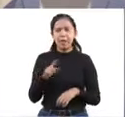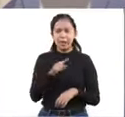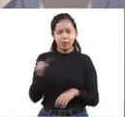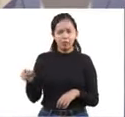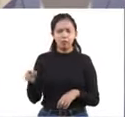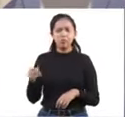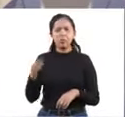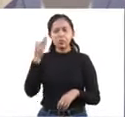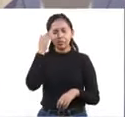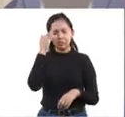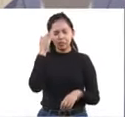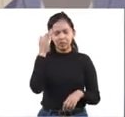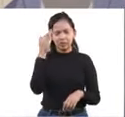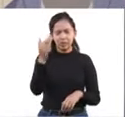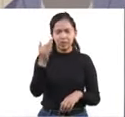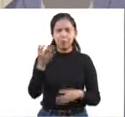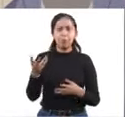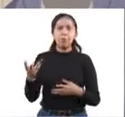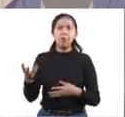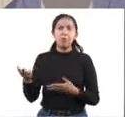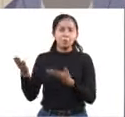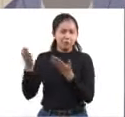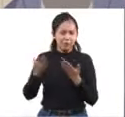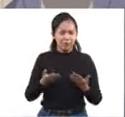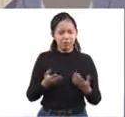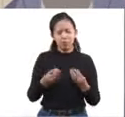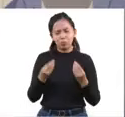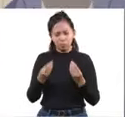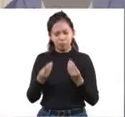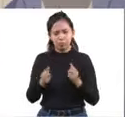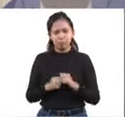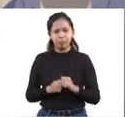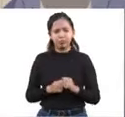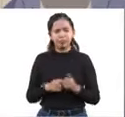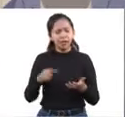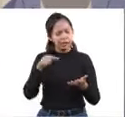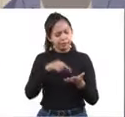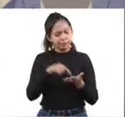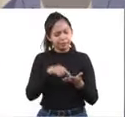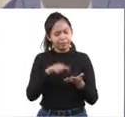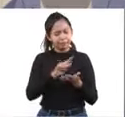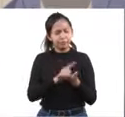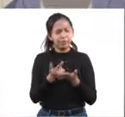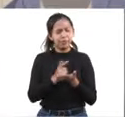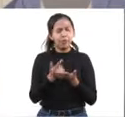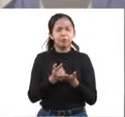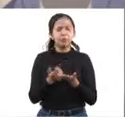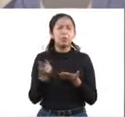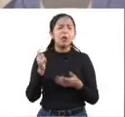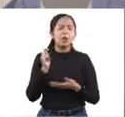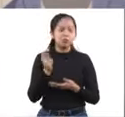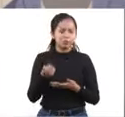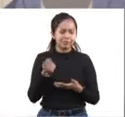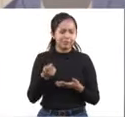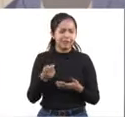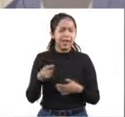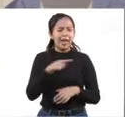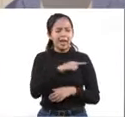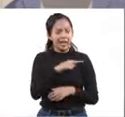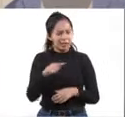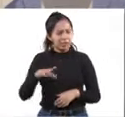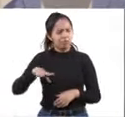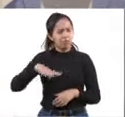durado en poder regresar. Entonces, este libro se trata de cómo se ha logrado esta lucha,